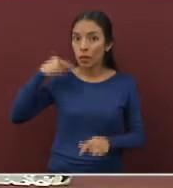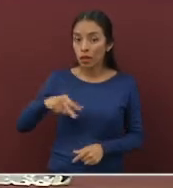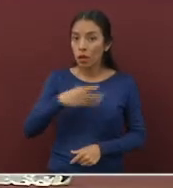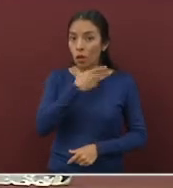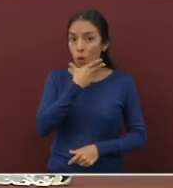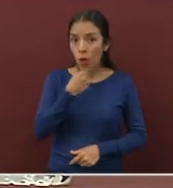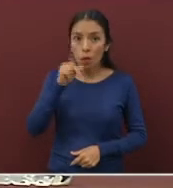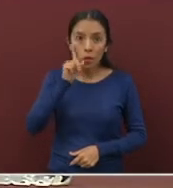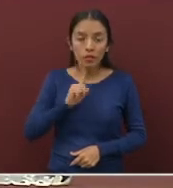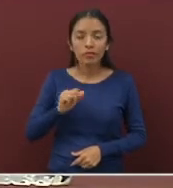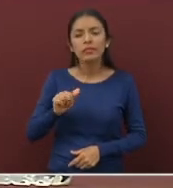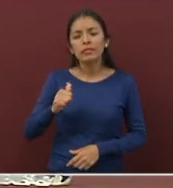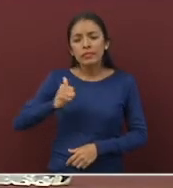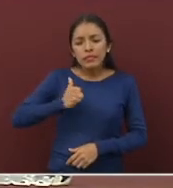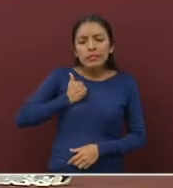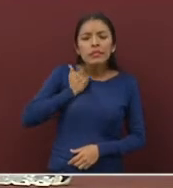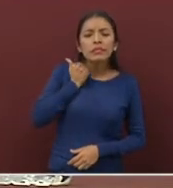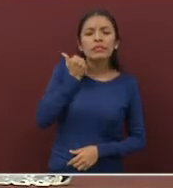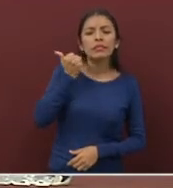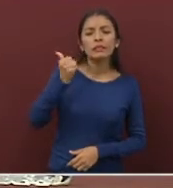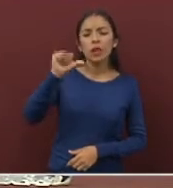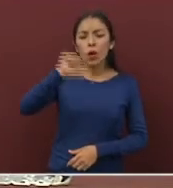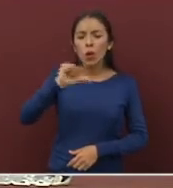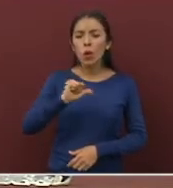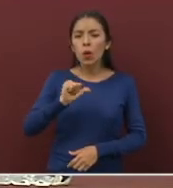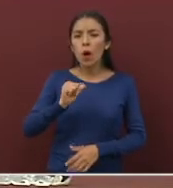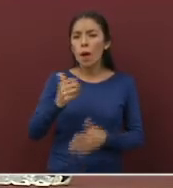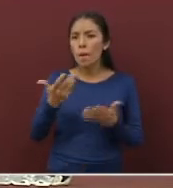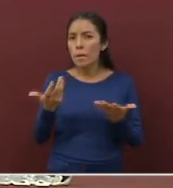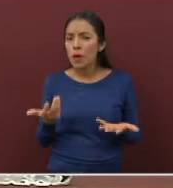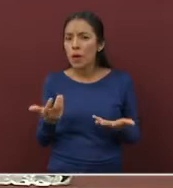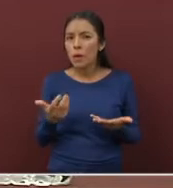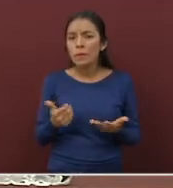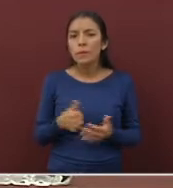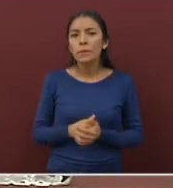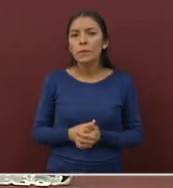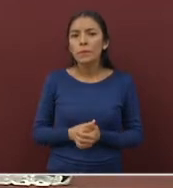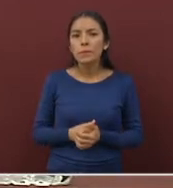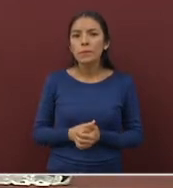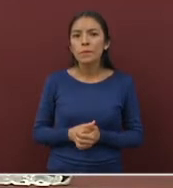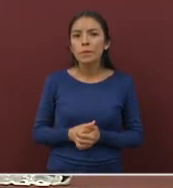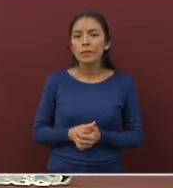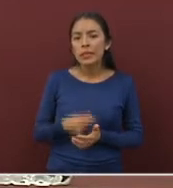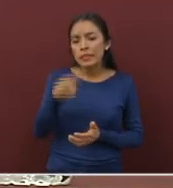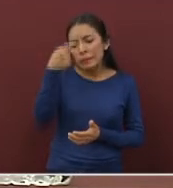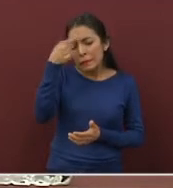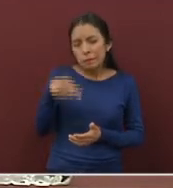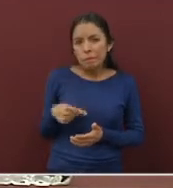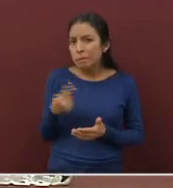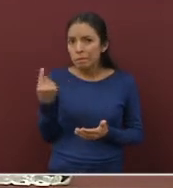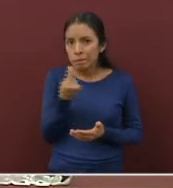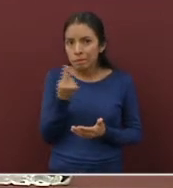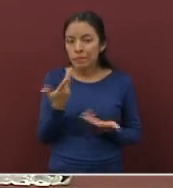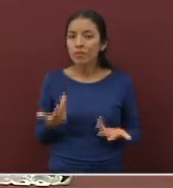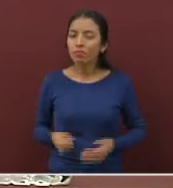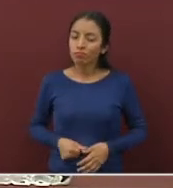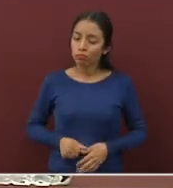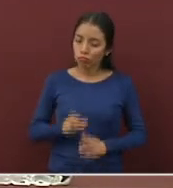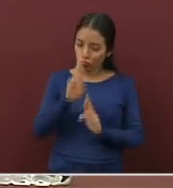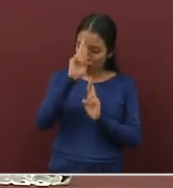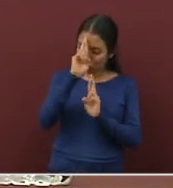noche quiero aprovechar este espacio para reconocer el gran trabajo